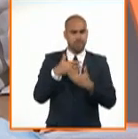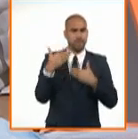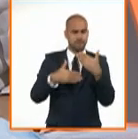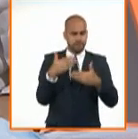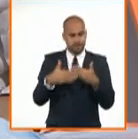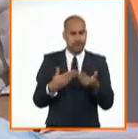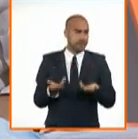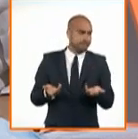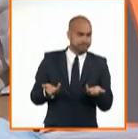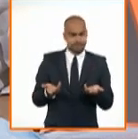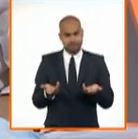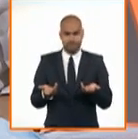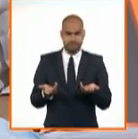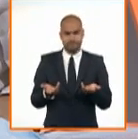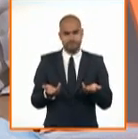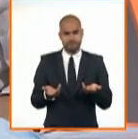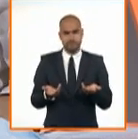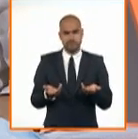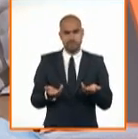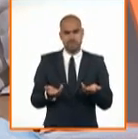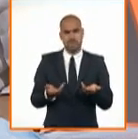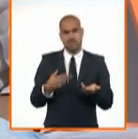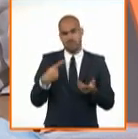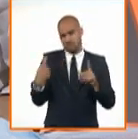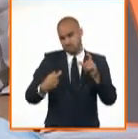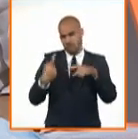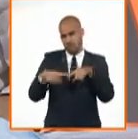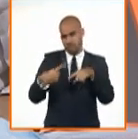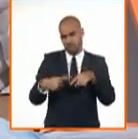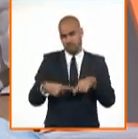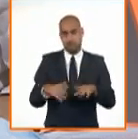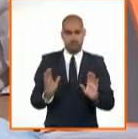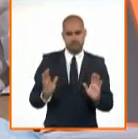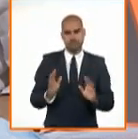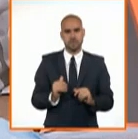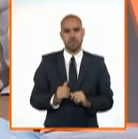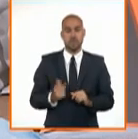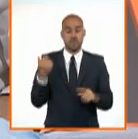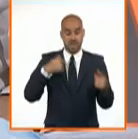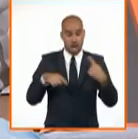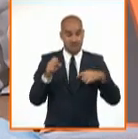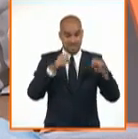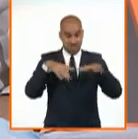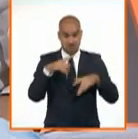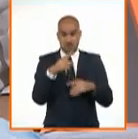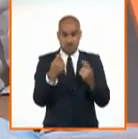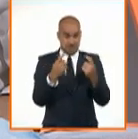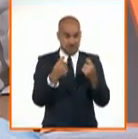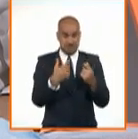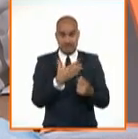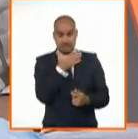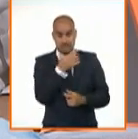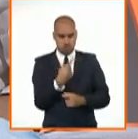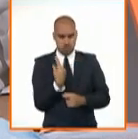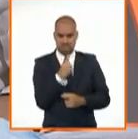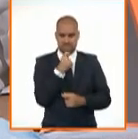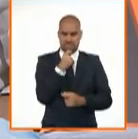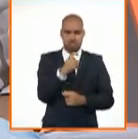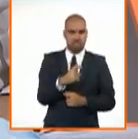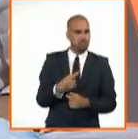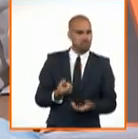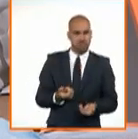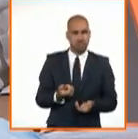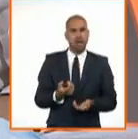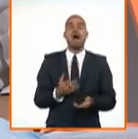el internacional que hay y en medio de esta difícil situación económica en la que enfrentamos el país también ha destinado